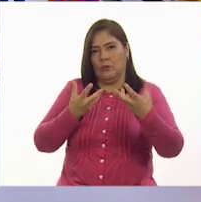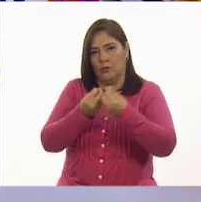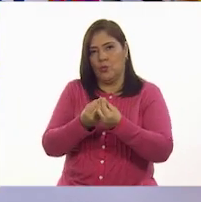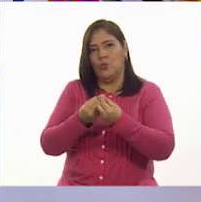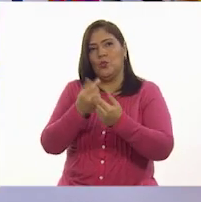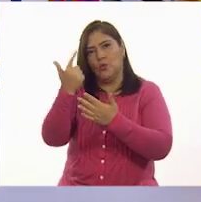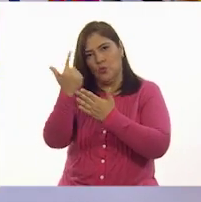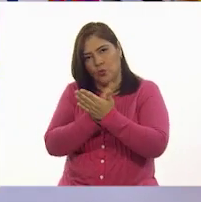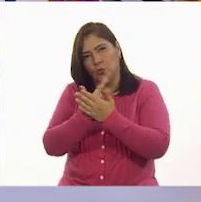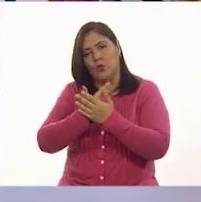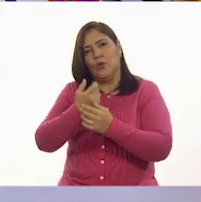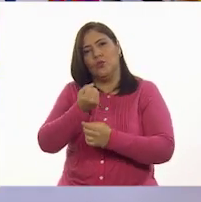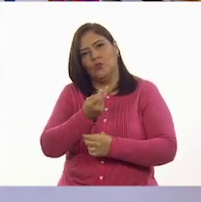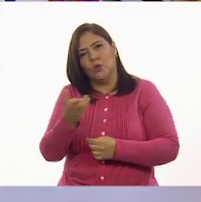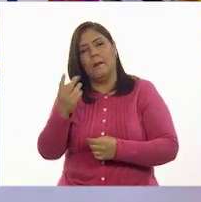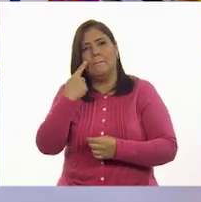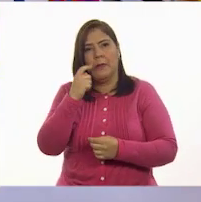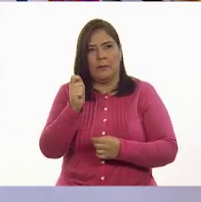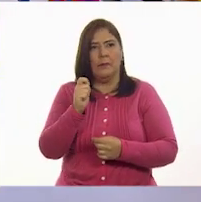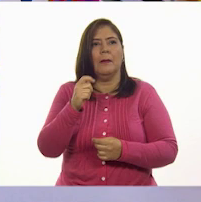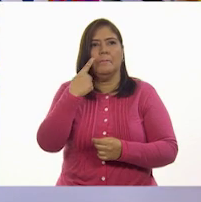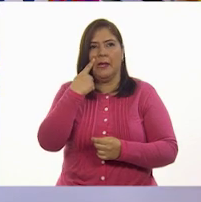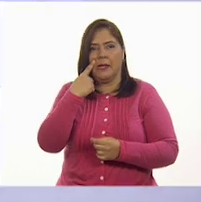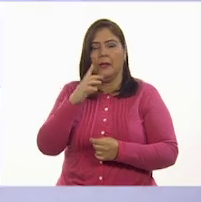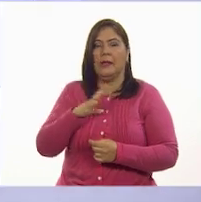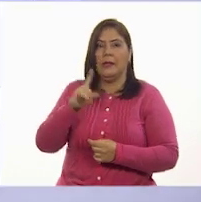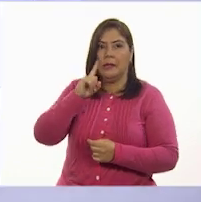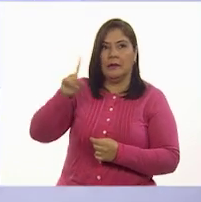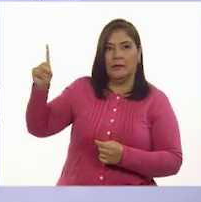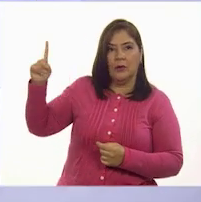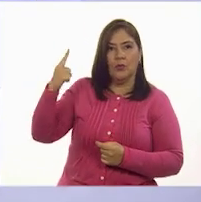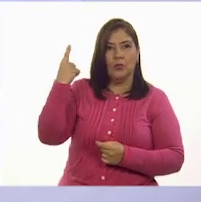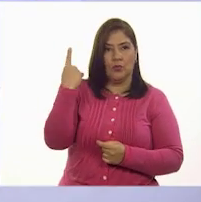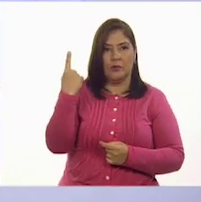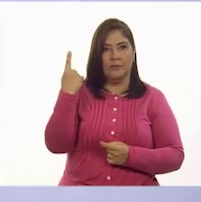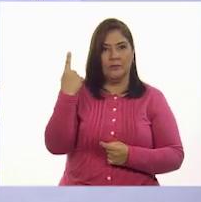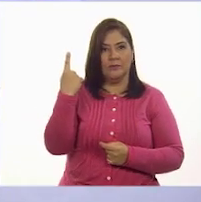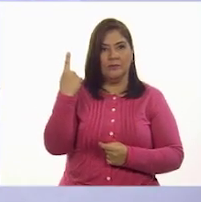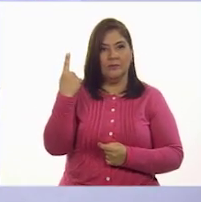¿Sí? ¿Les parece? ¿Sí? Perfecto. Vamos a contarlas. Y dice 1,